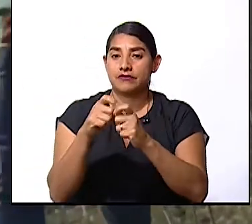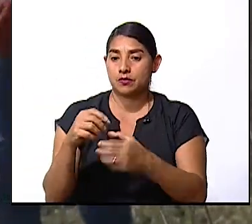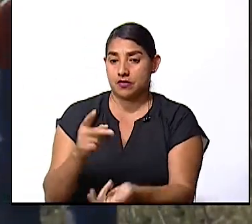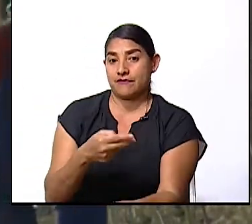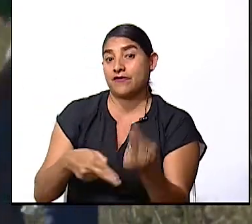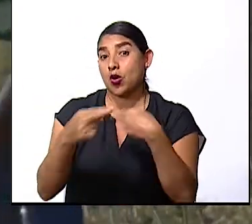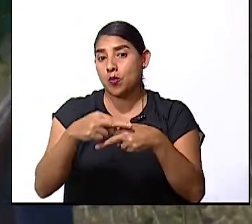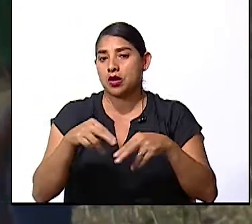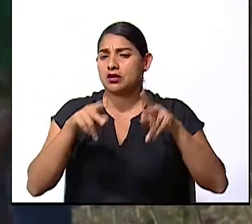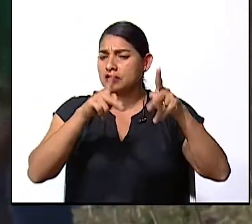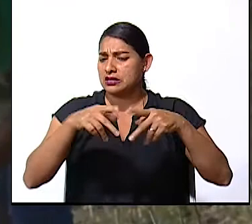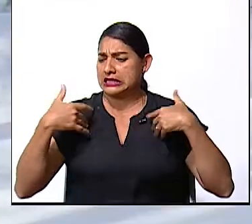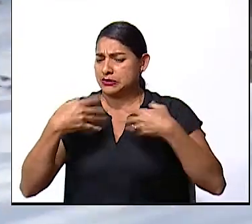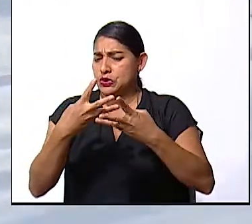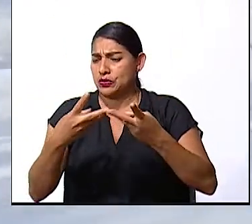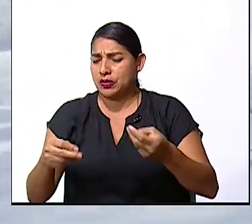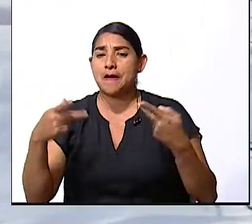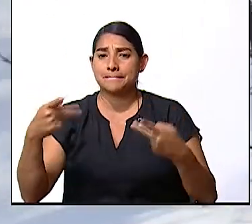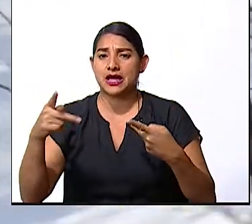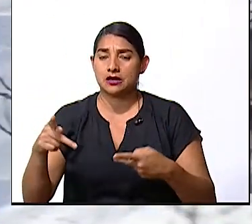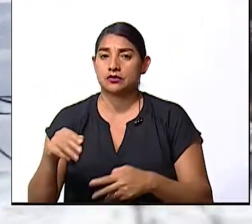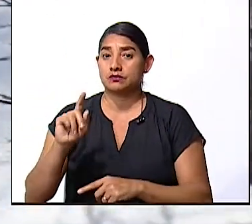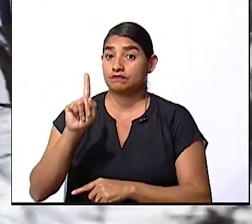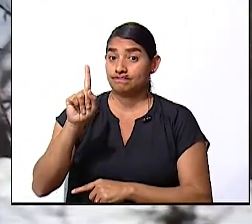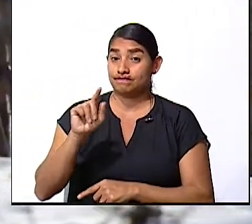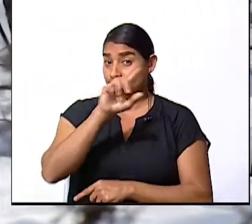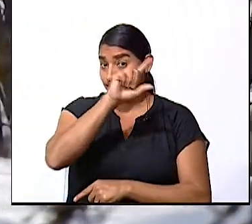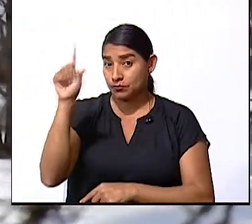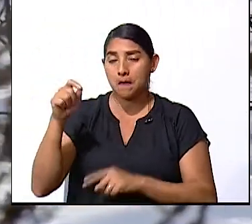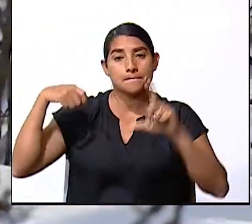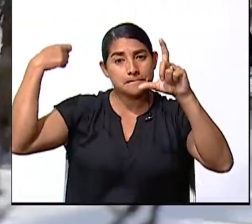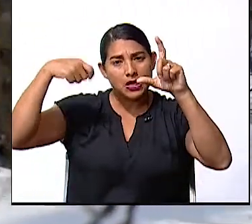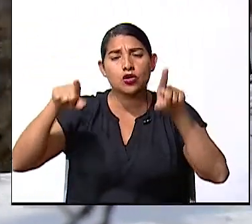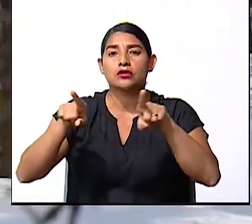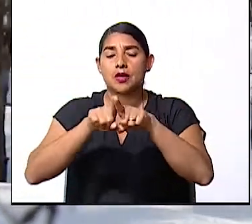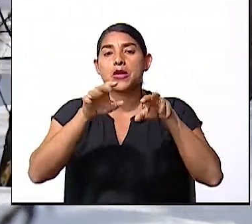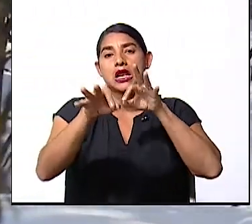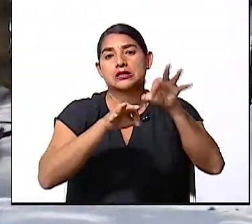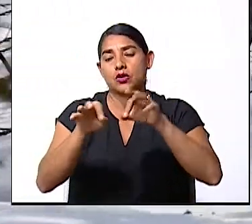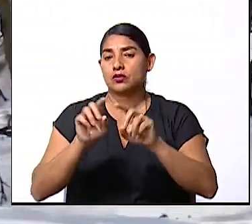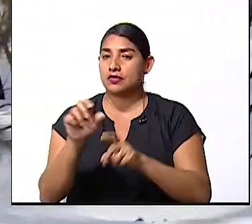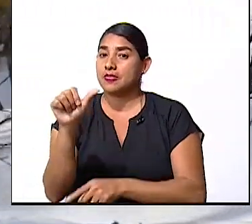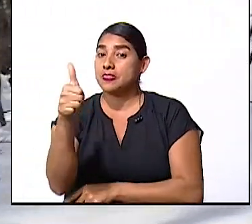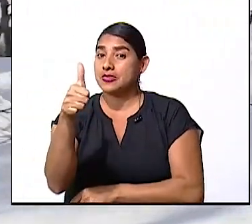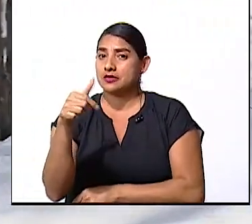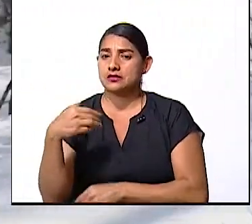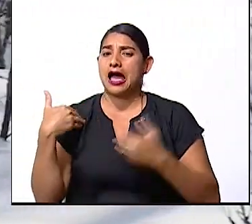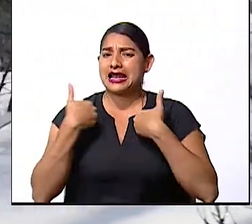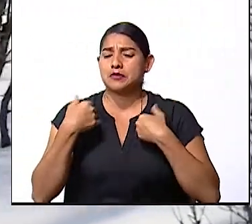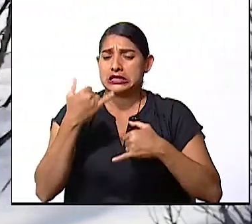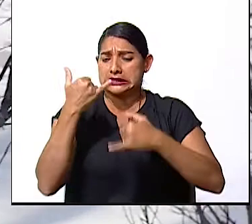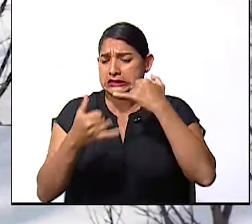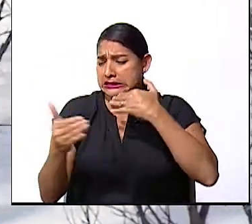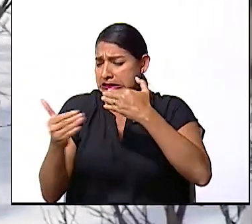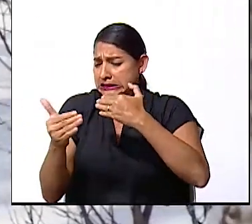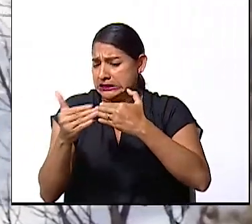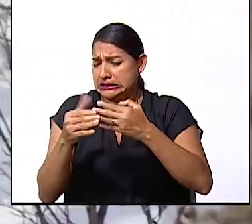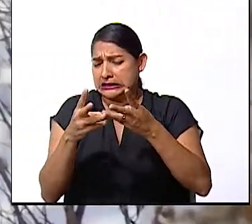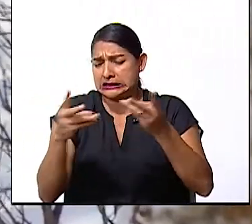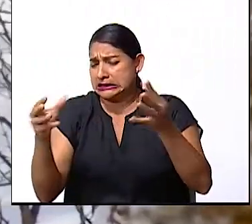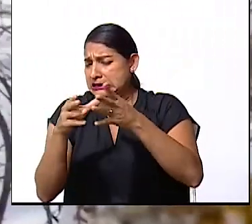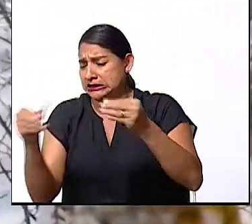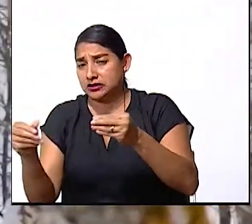a las especies en peligro. Aquí arriba te dejamos un vídeo en el que te hablamos de 10 animales en peligro de extinción en este